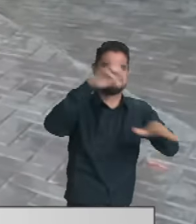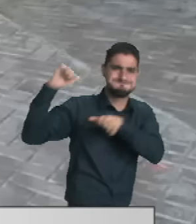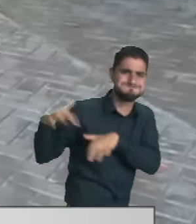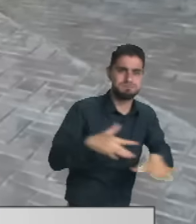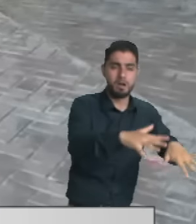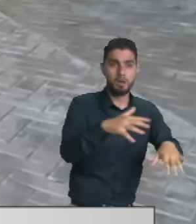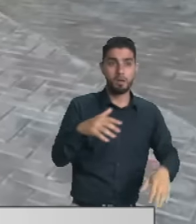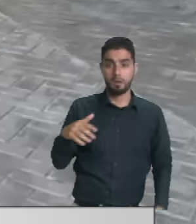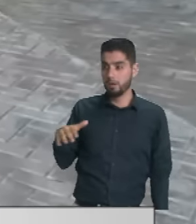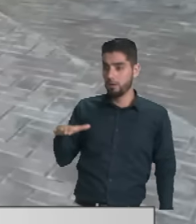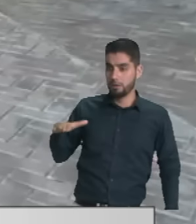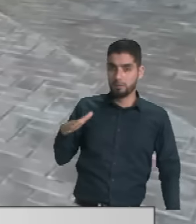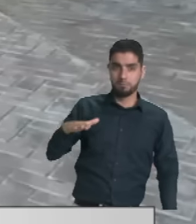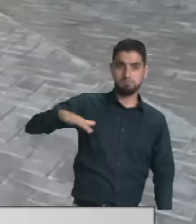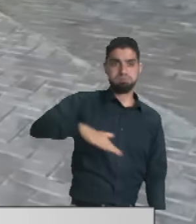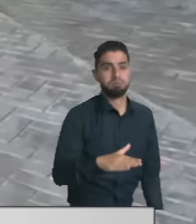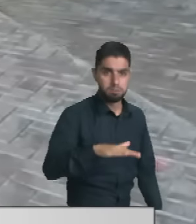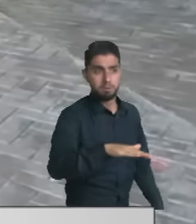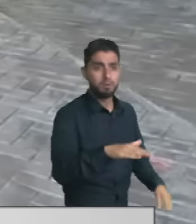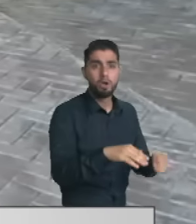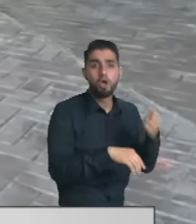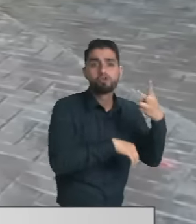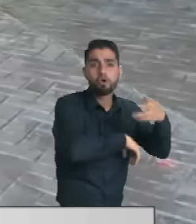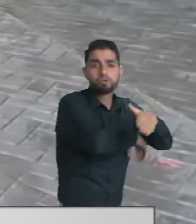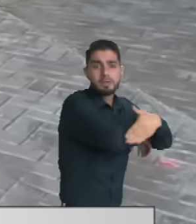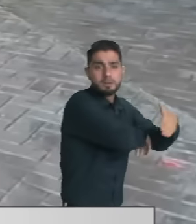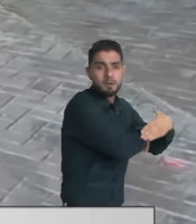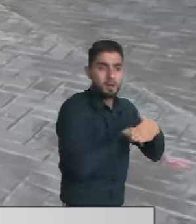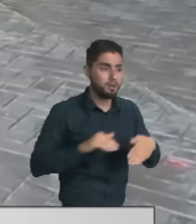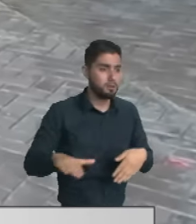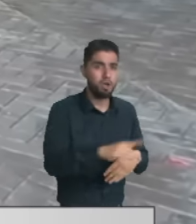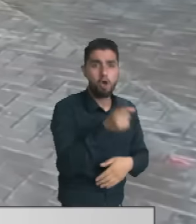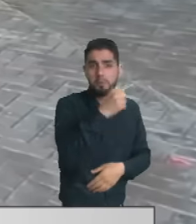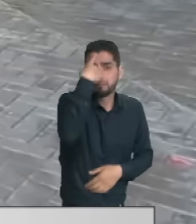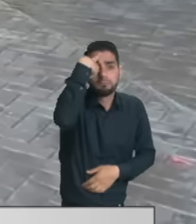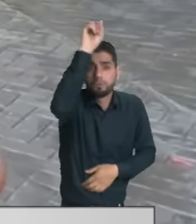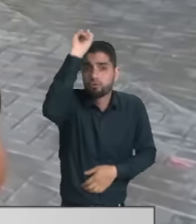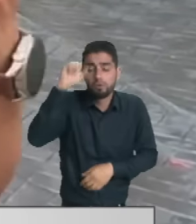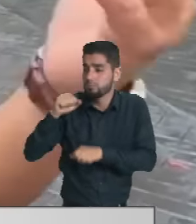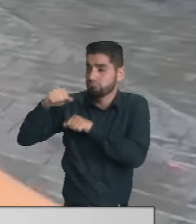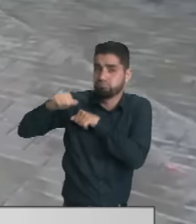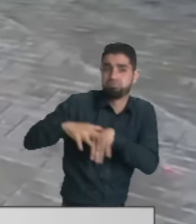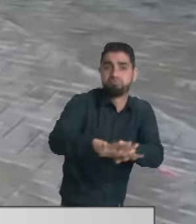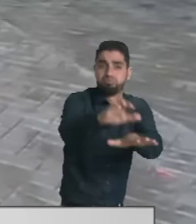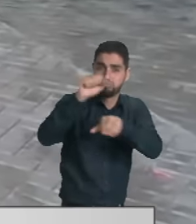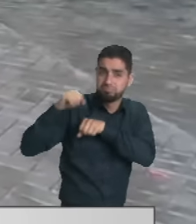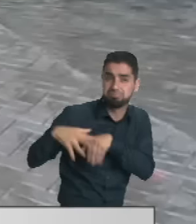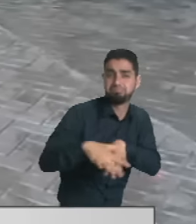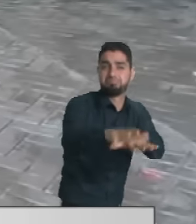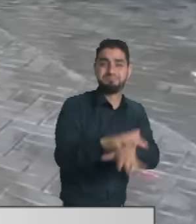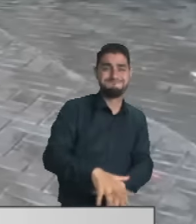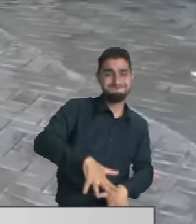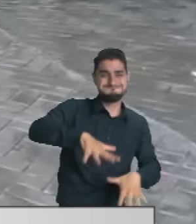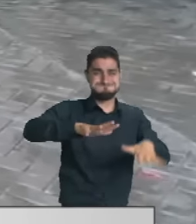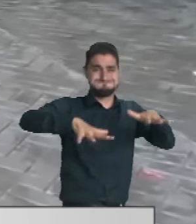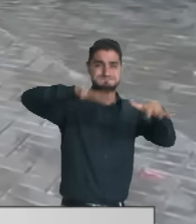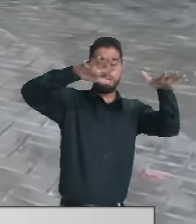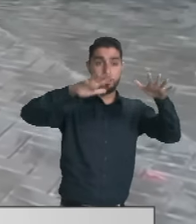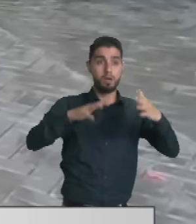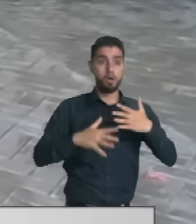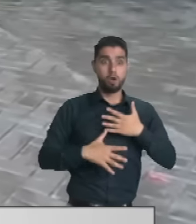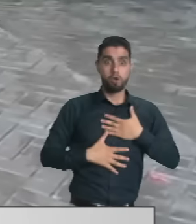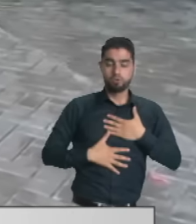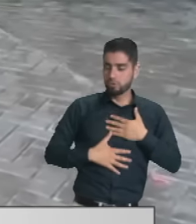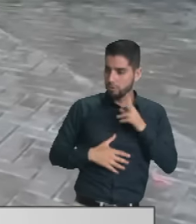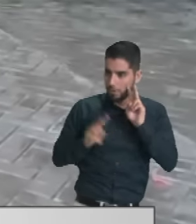en la otra esquina, 2 más allá y el de ellas aquí, que se los llevó porque se creció de pronto. O sea, eso fue de pronto. En ese momento yo, mira, apenas pegó, yo